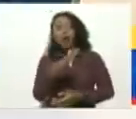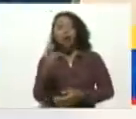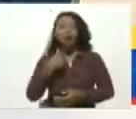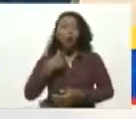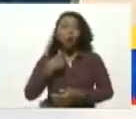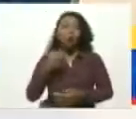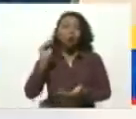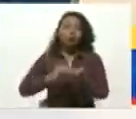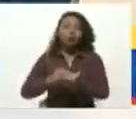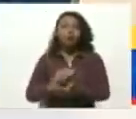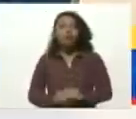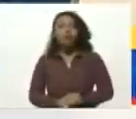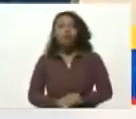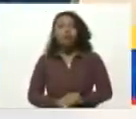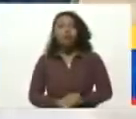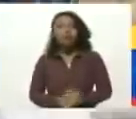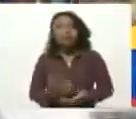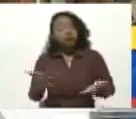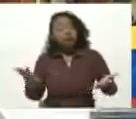menos. Y